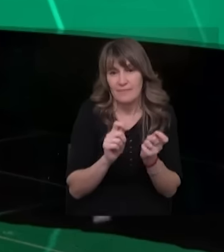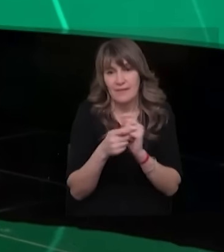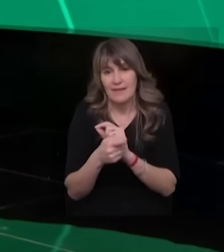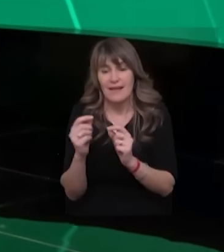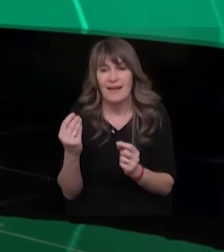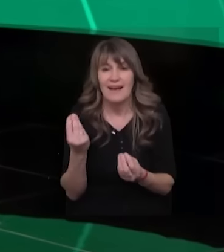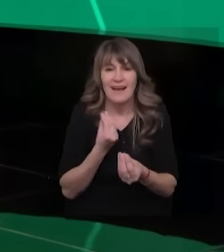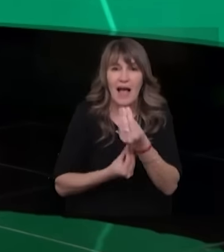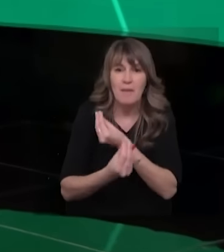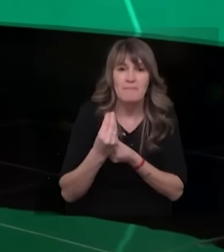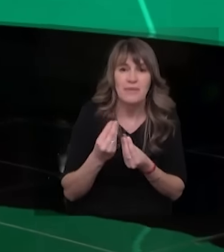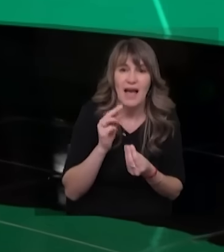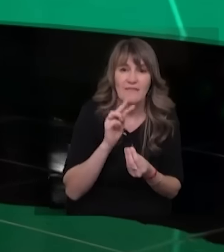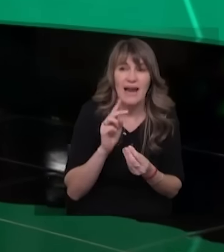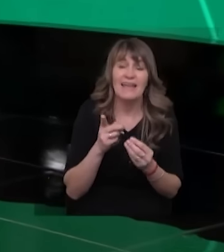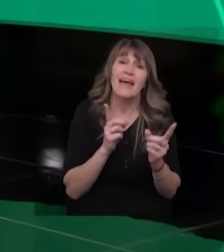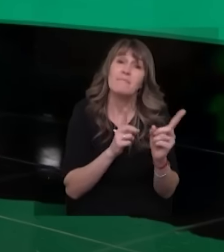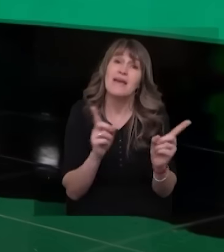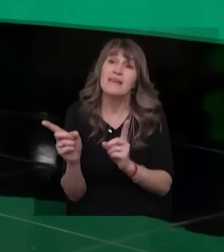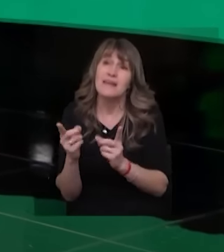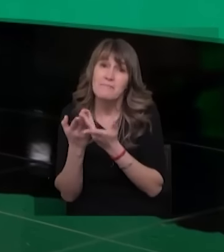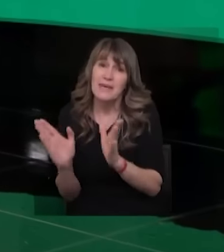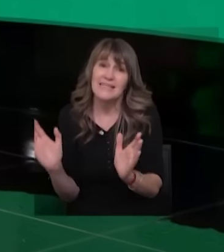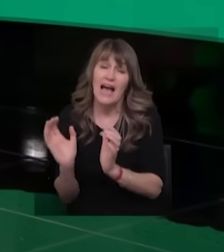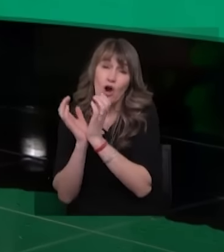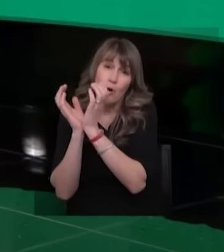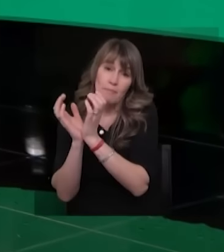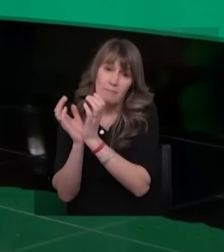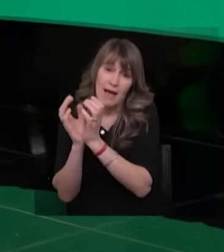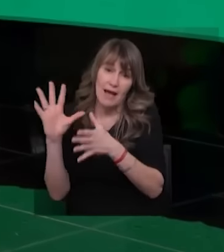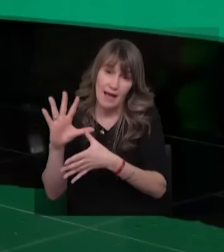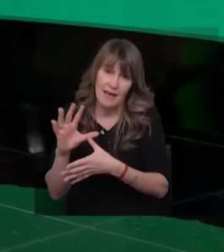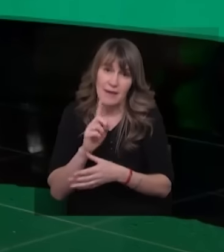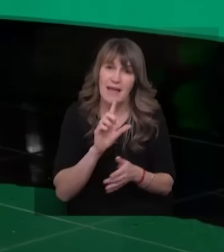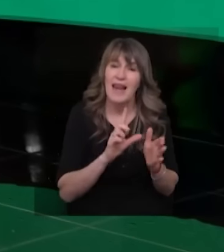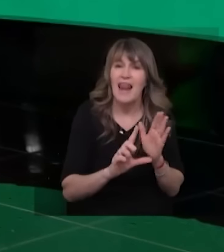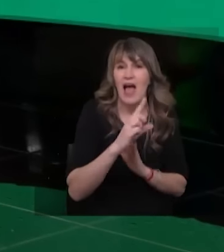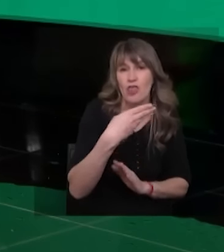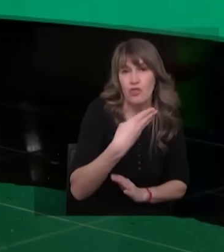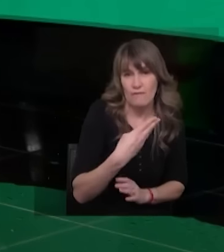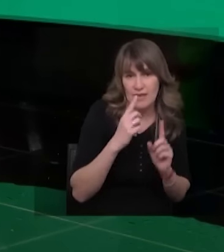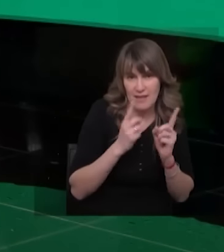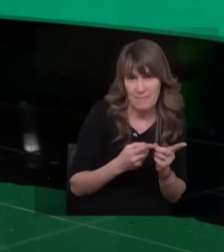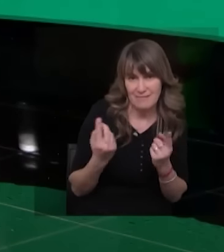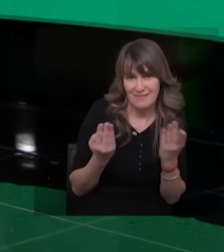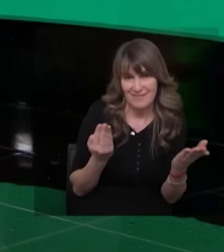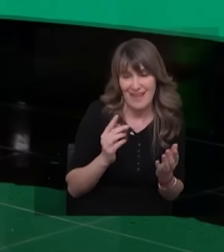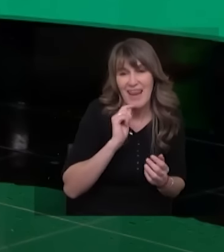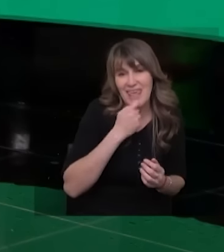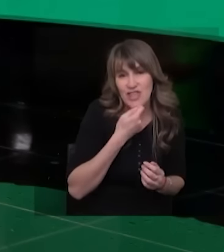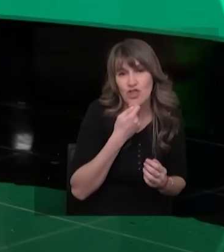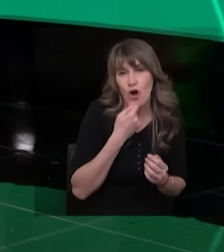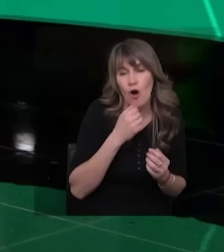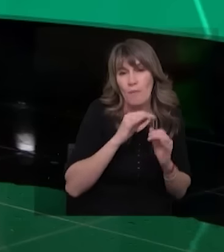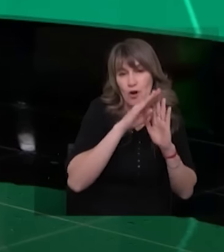Bueno hay que ver el inicio de la Copa América no Pero bueno también hay que ver a nuestros compañeros de la que como siempre tienen un programa digno de ser